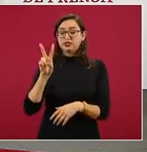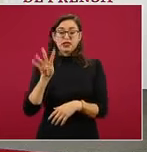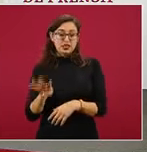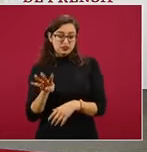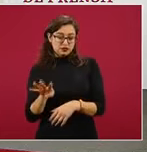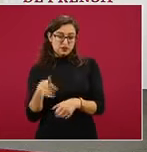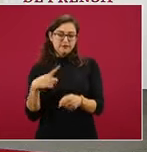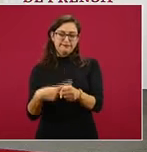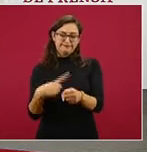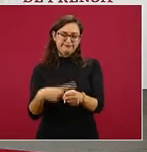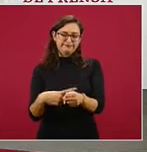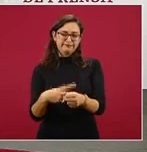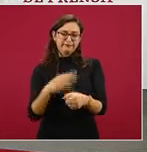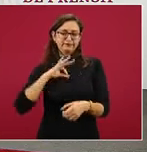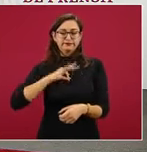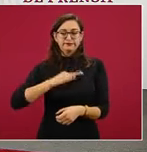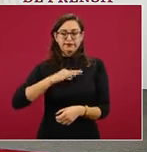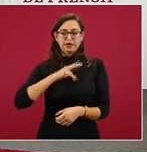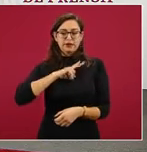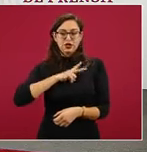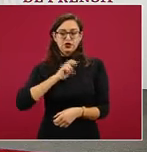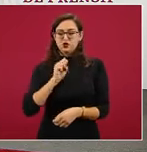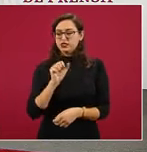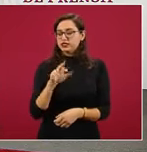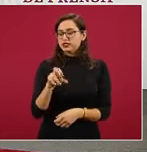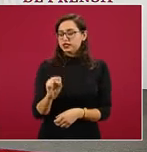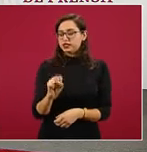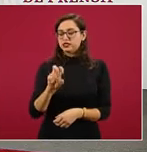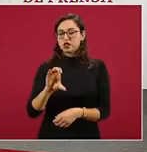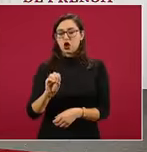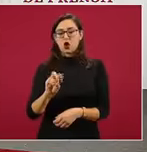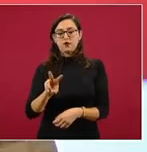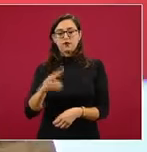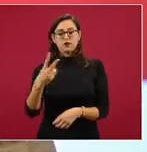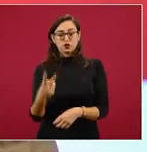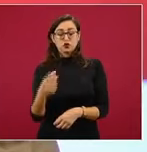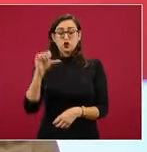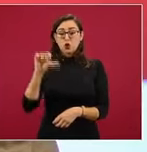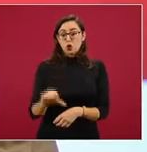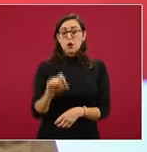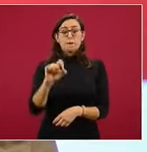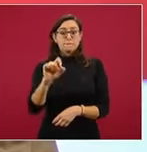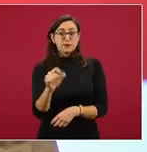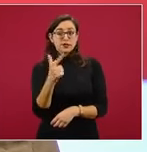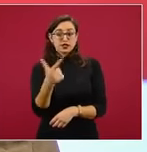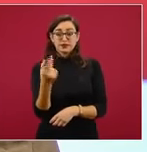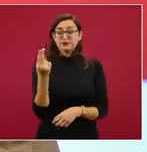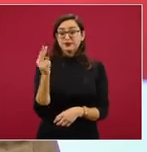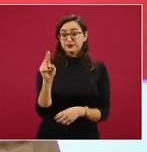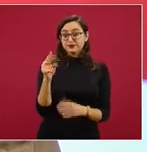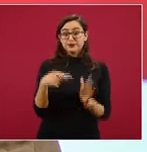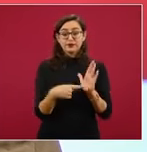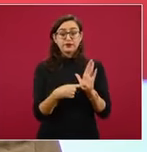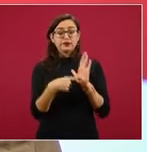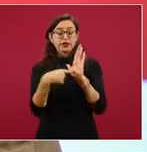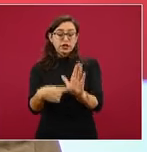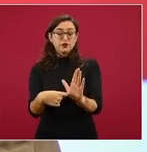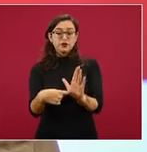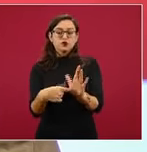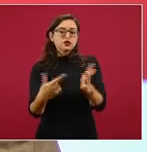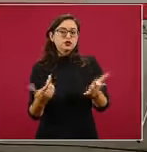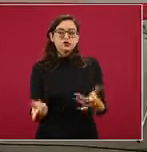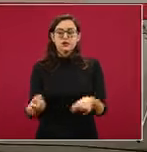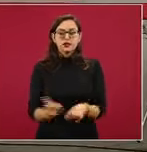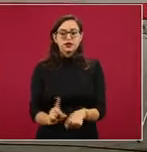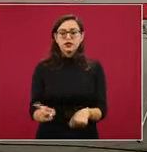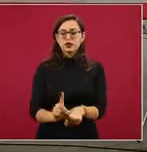virus SARS-CoV-2. Hoy, 27 de noviembre, vamos a presentar como en